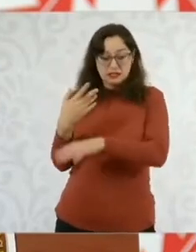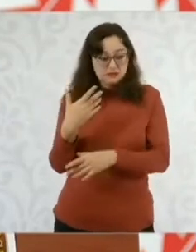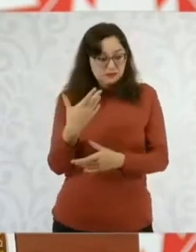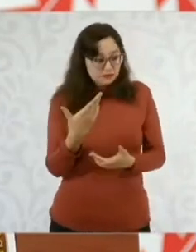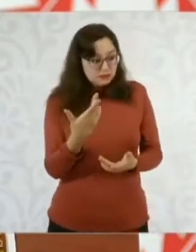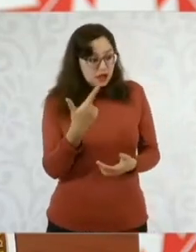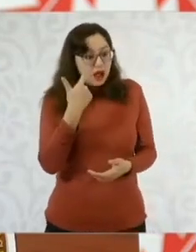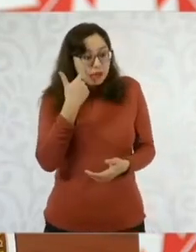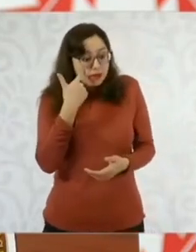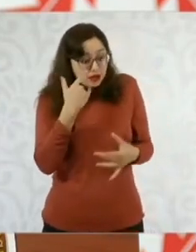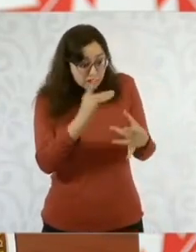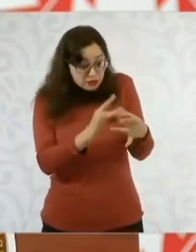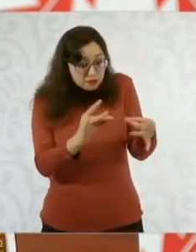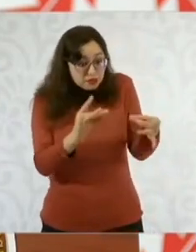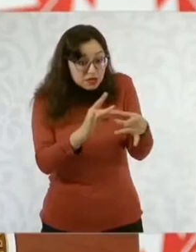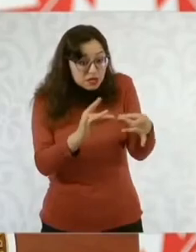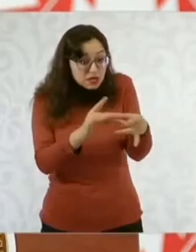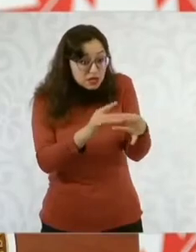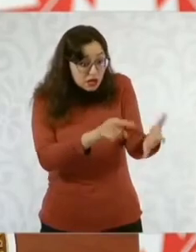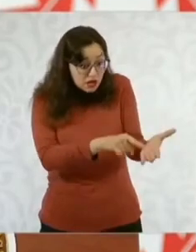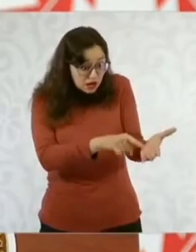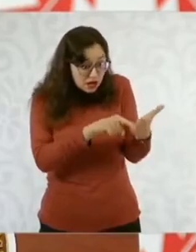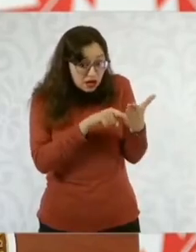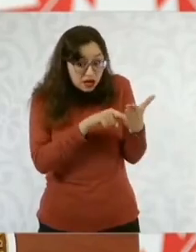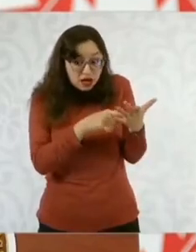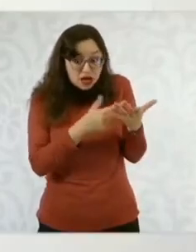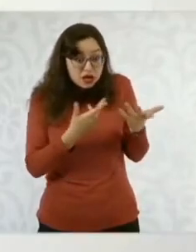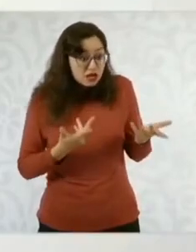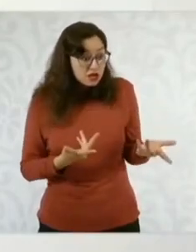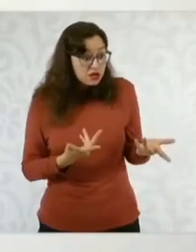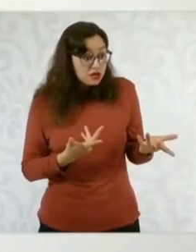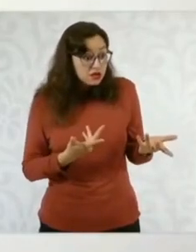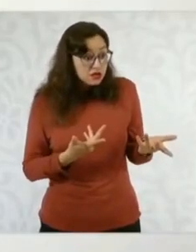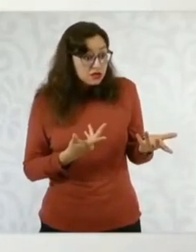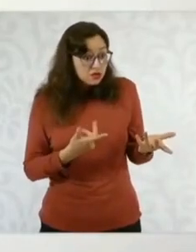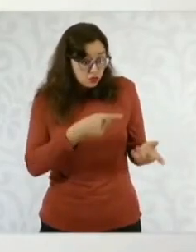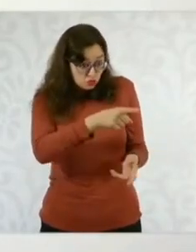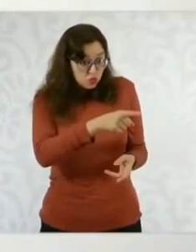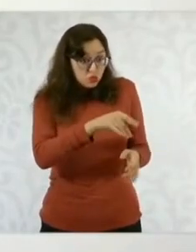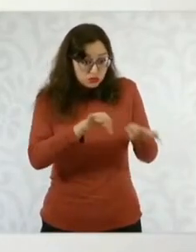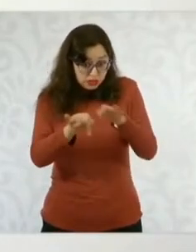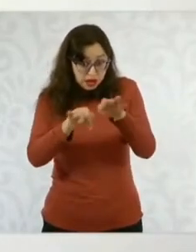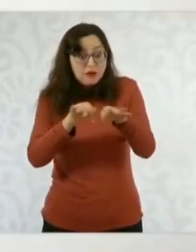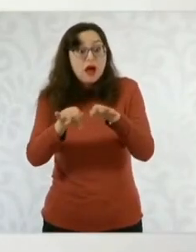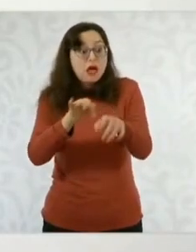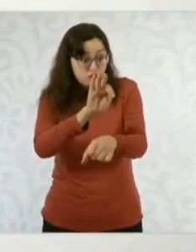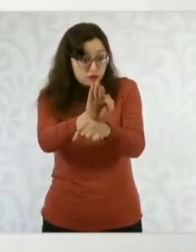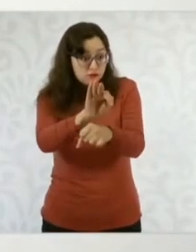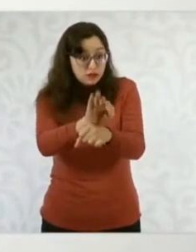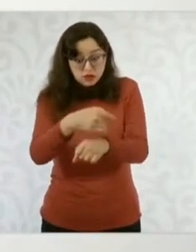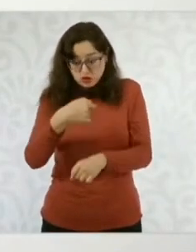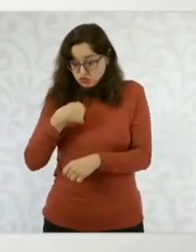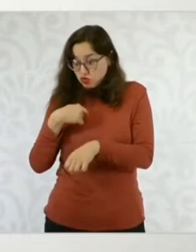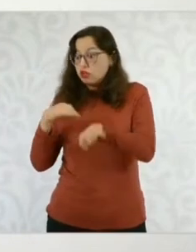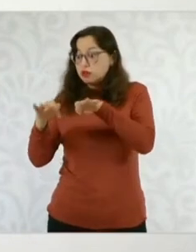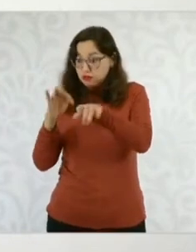argumento? Lo que se quiere es proteger el ahorro de las y los trabajadores y hacer vivienda